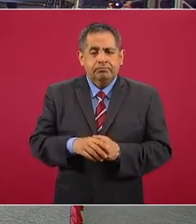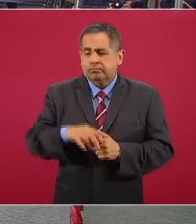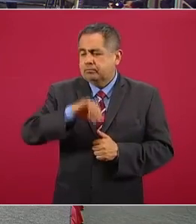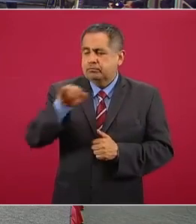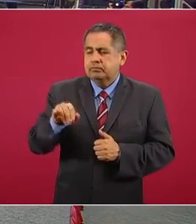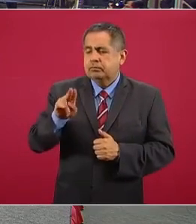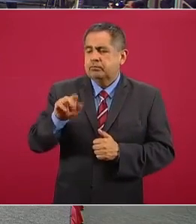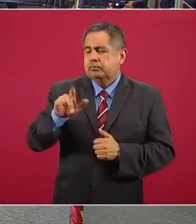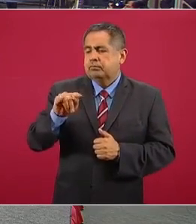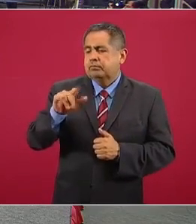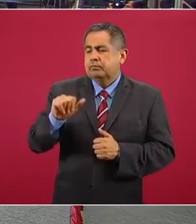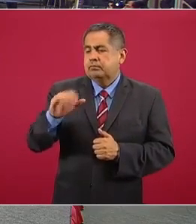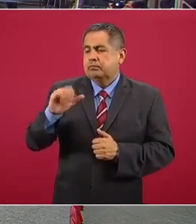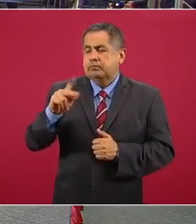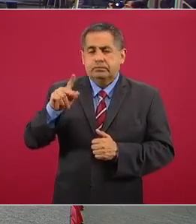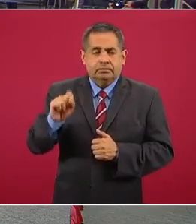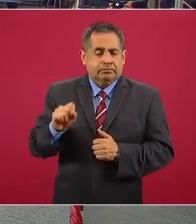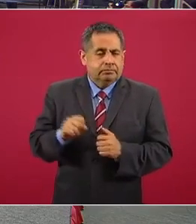Julieta Campos,